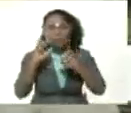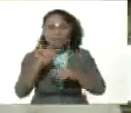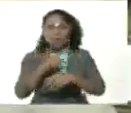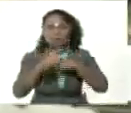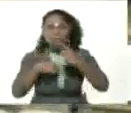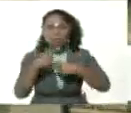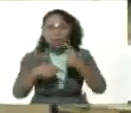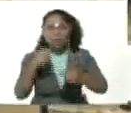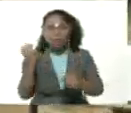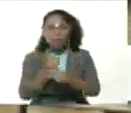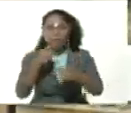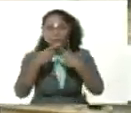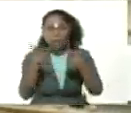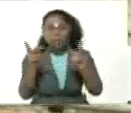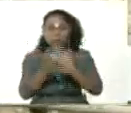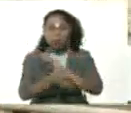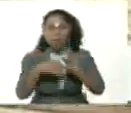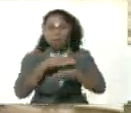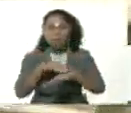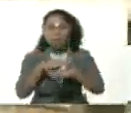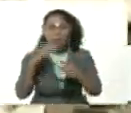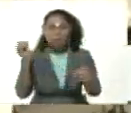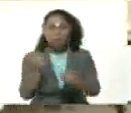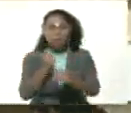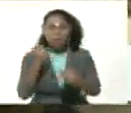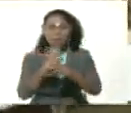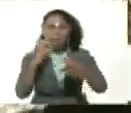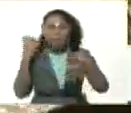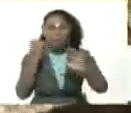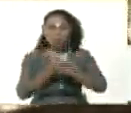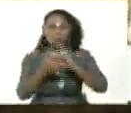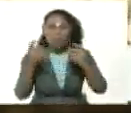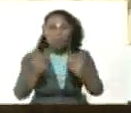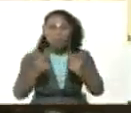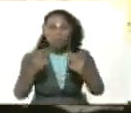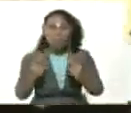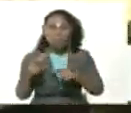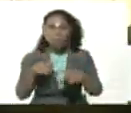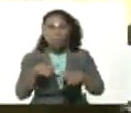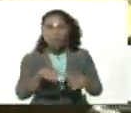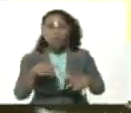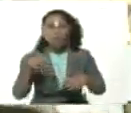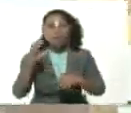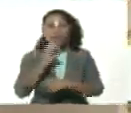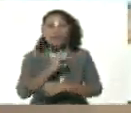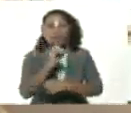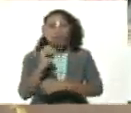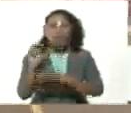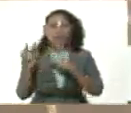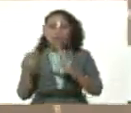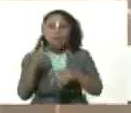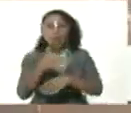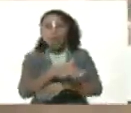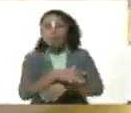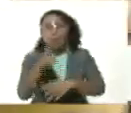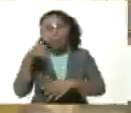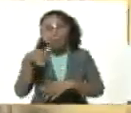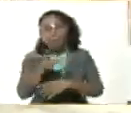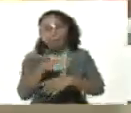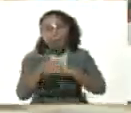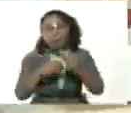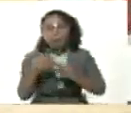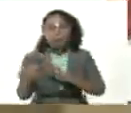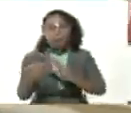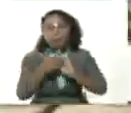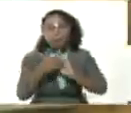Obras Públicas, Ministerio de Transporte, para activar todo el paso en la troncal 007, donde nuestro pueblo ha sido